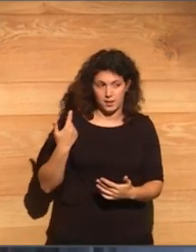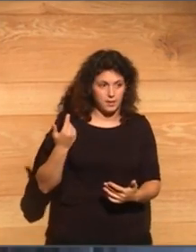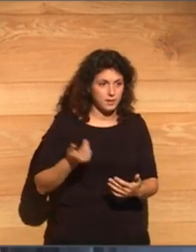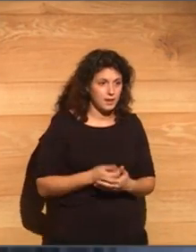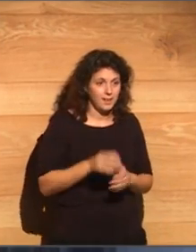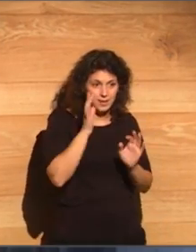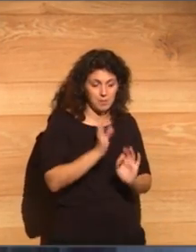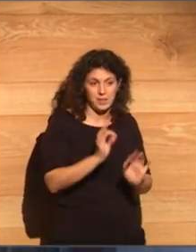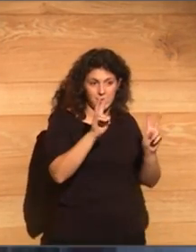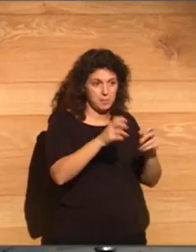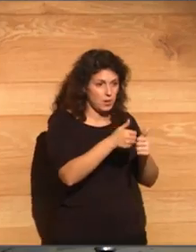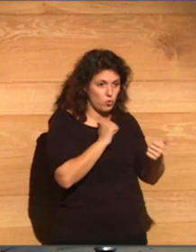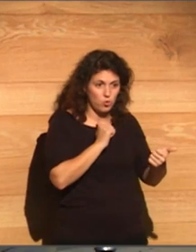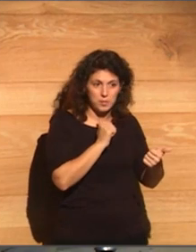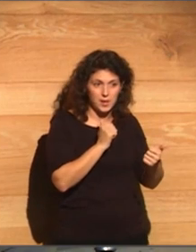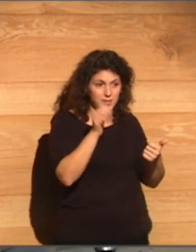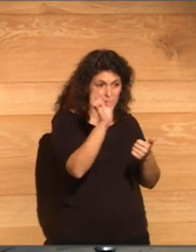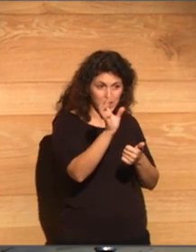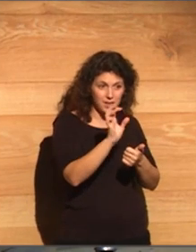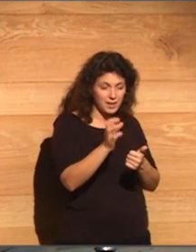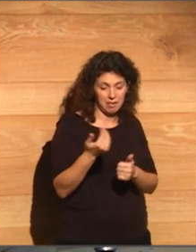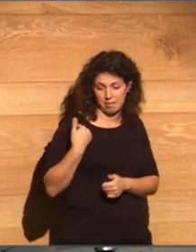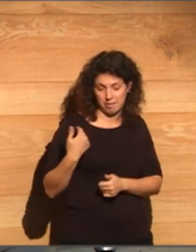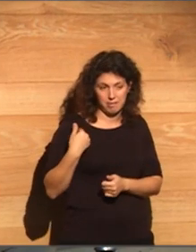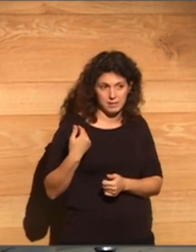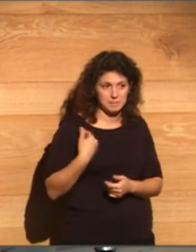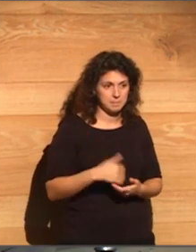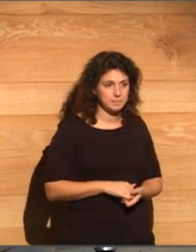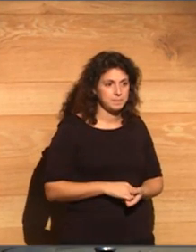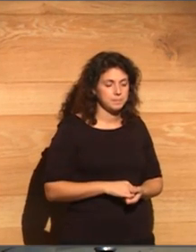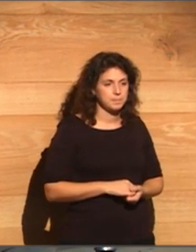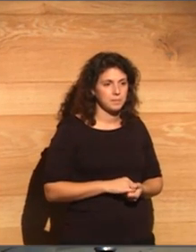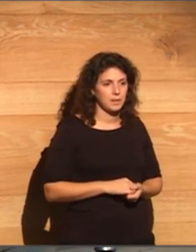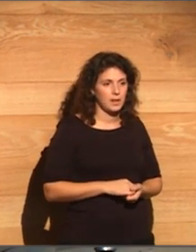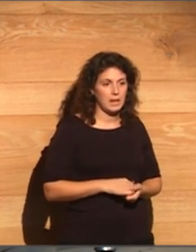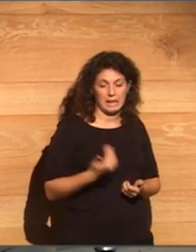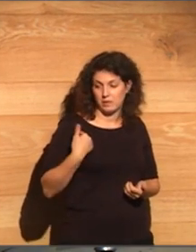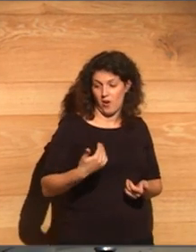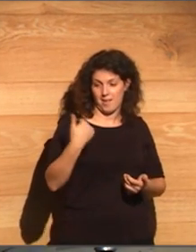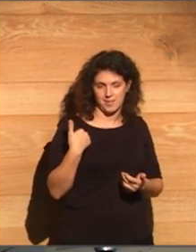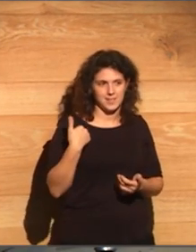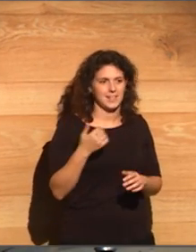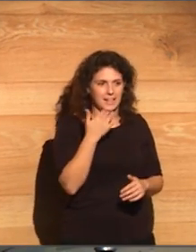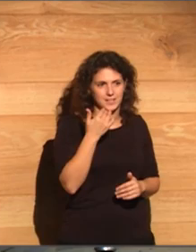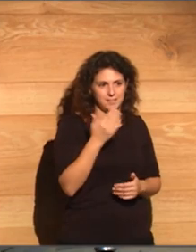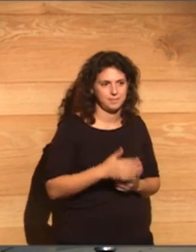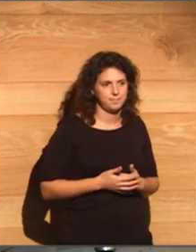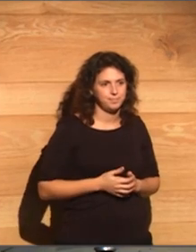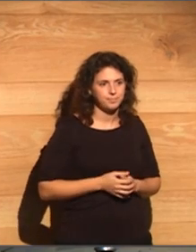O sea, las copias en celuloide para los cines, eso es de hace muy, muy, muy poquito tiempo. Es de anteayer. Y la película tiene uno de